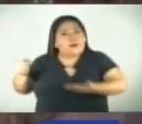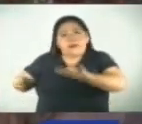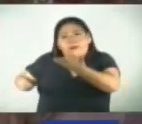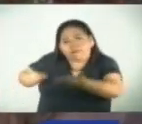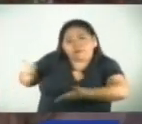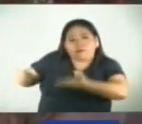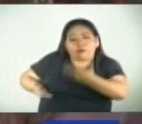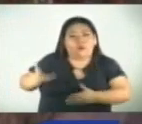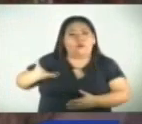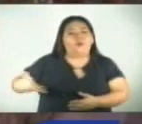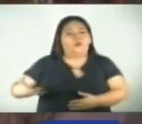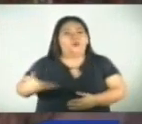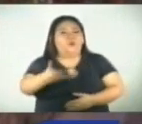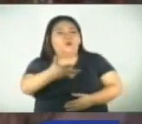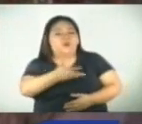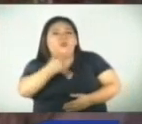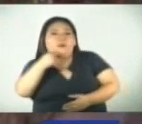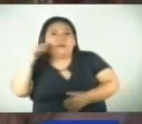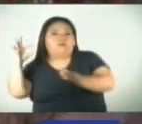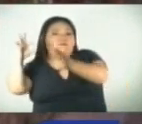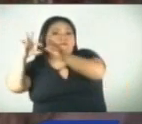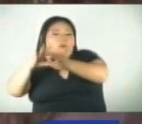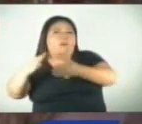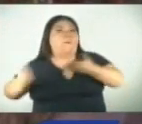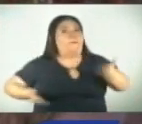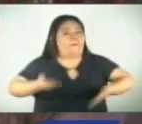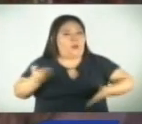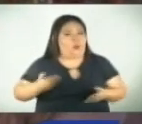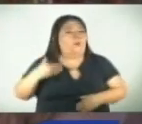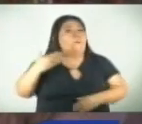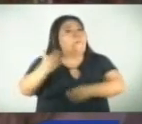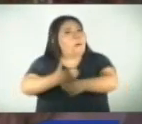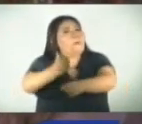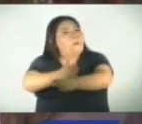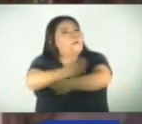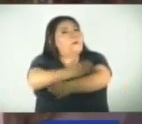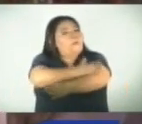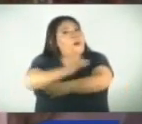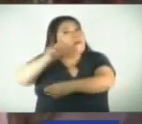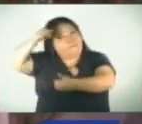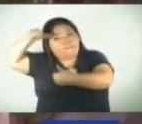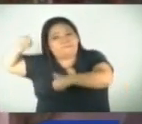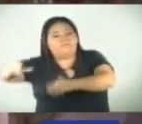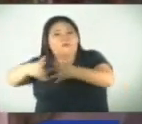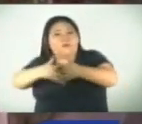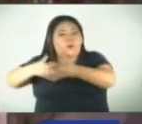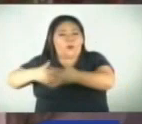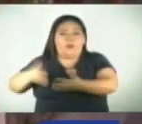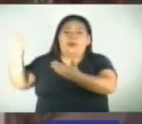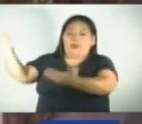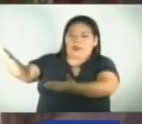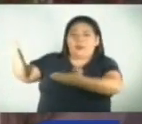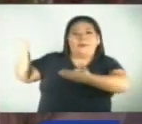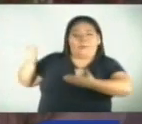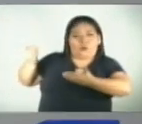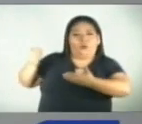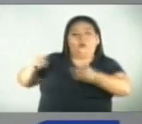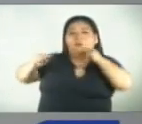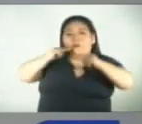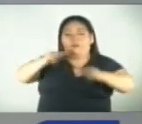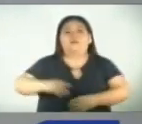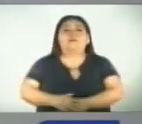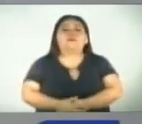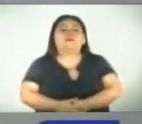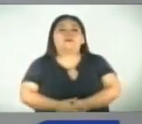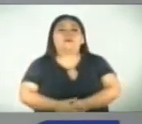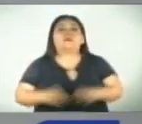principal socio comercial, entonces nosotros seguimos avanzando con ellos siempre y cuando haya un respeto de nuestra soberanía. Además, sostuvo, se tiene